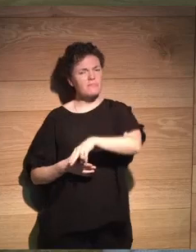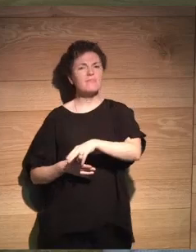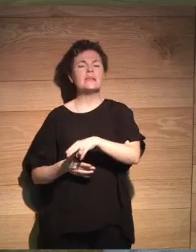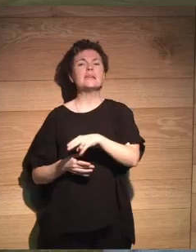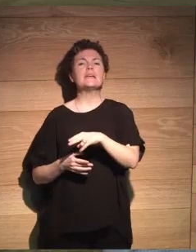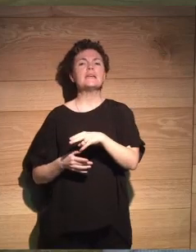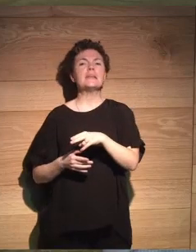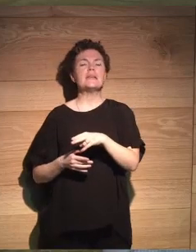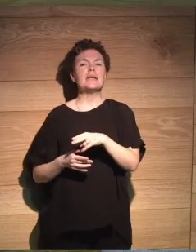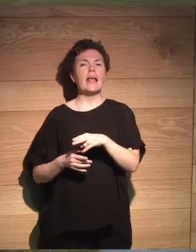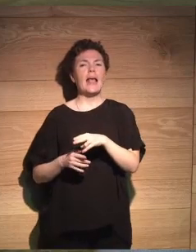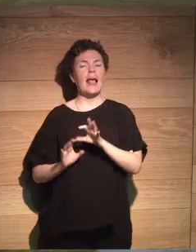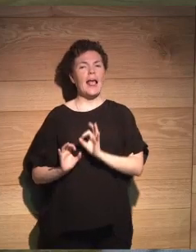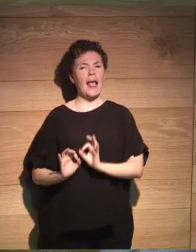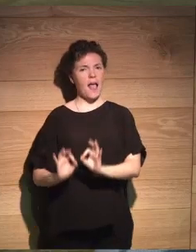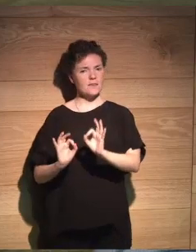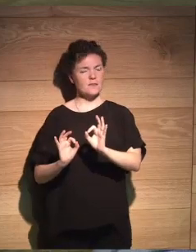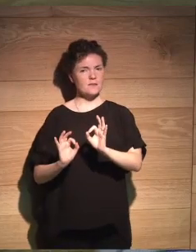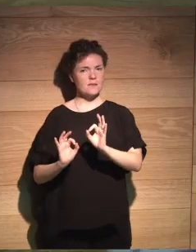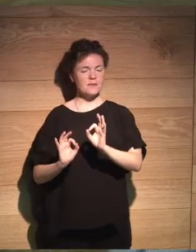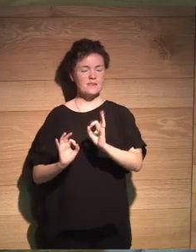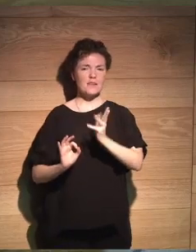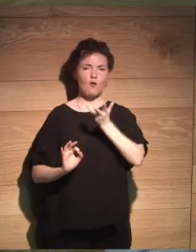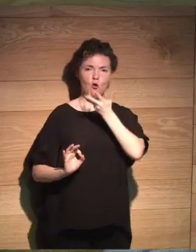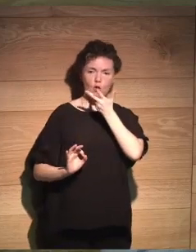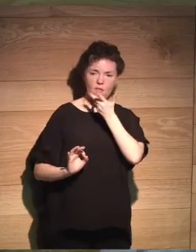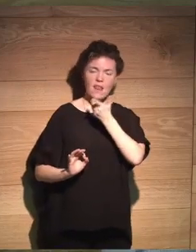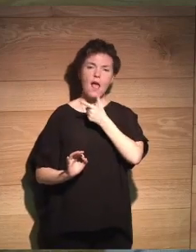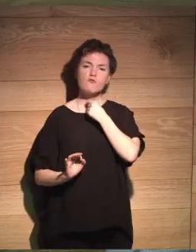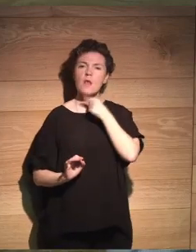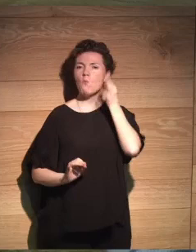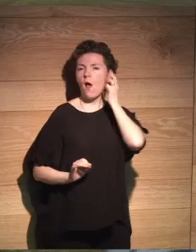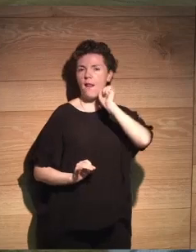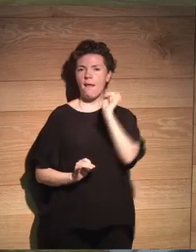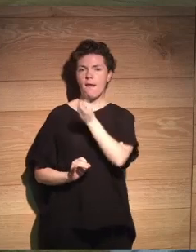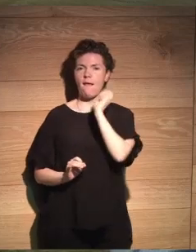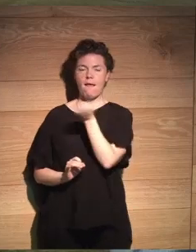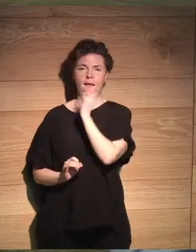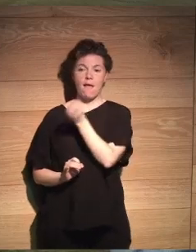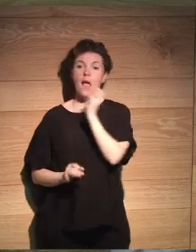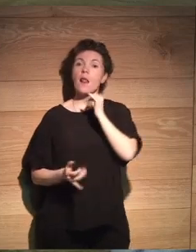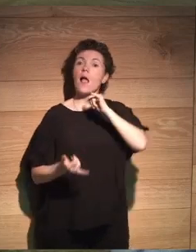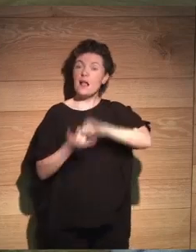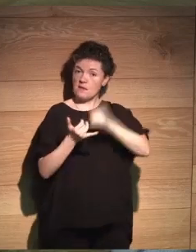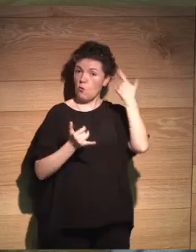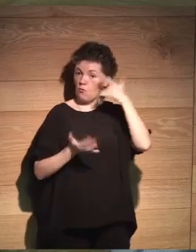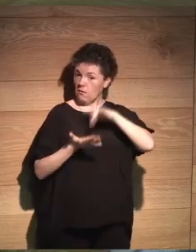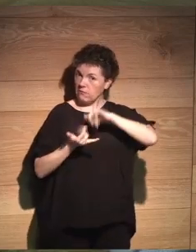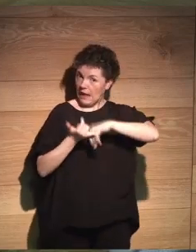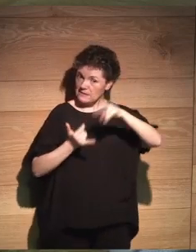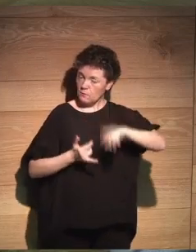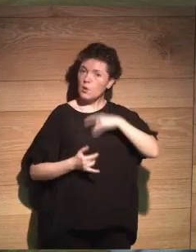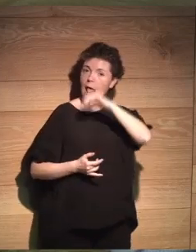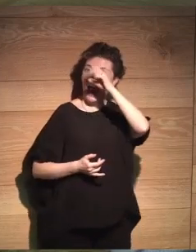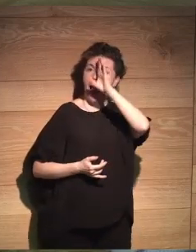muy dado a conocer y a gustar de las mujeres. Estaba casado en ese momento, tenía